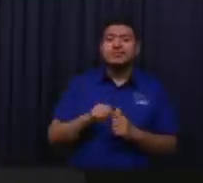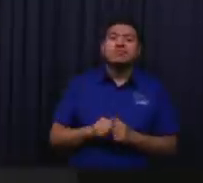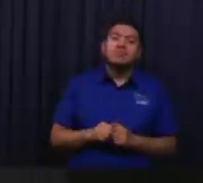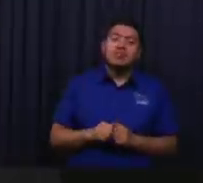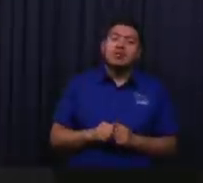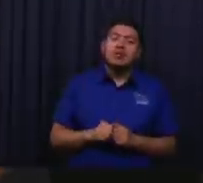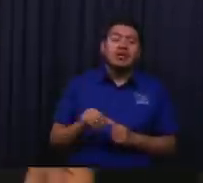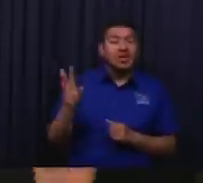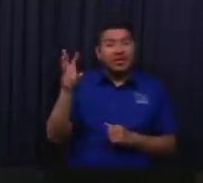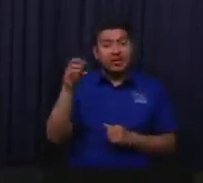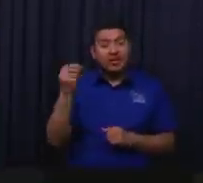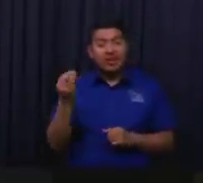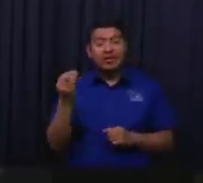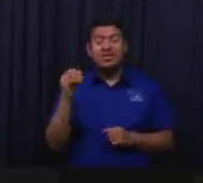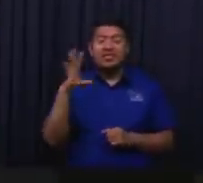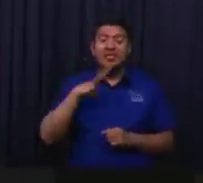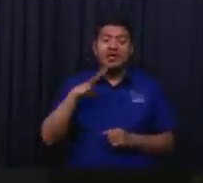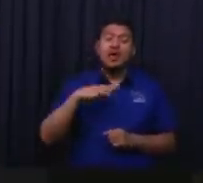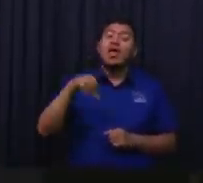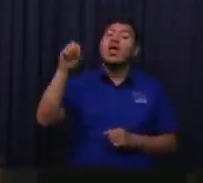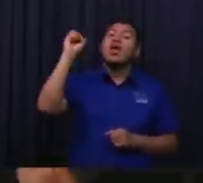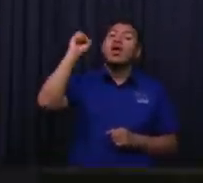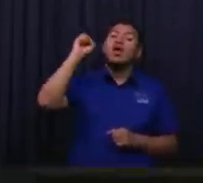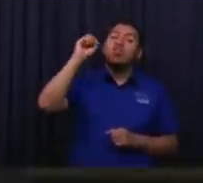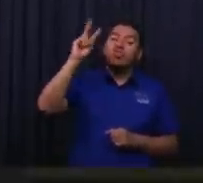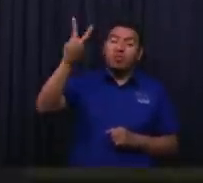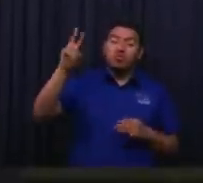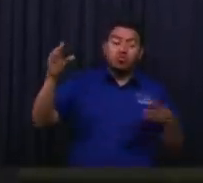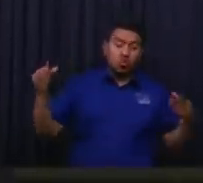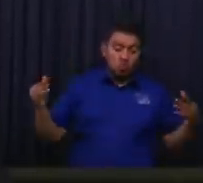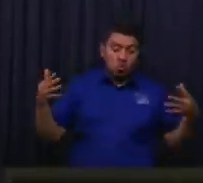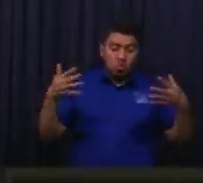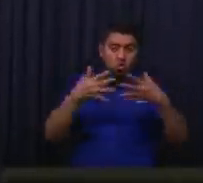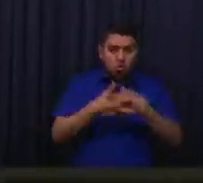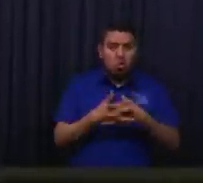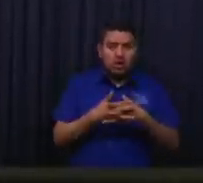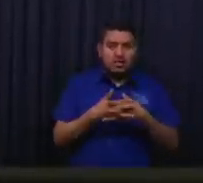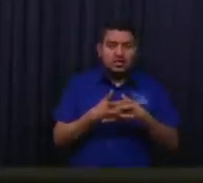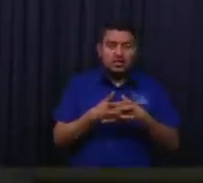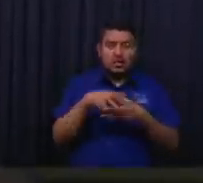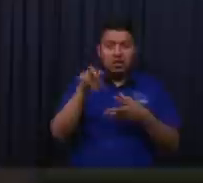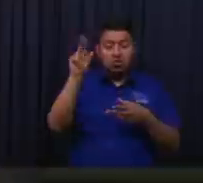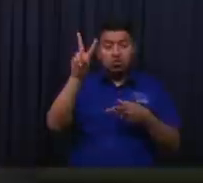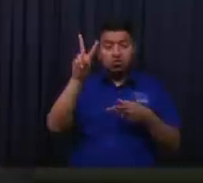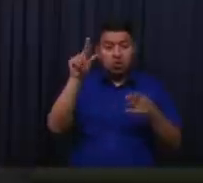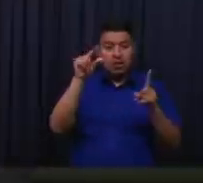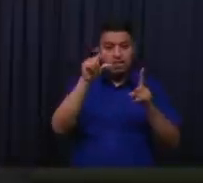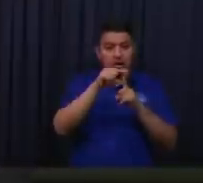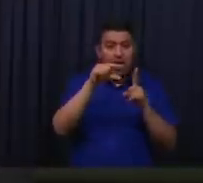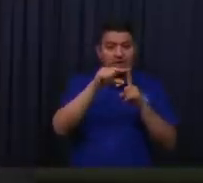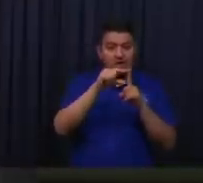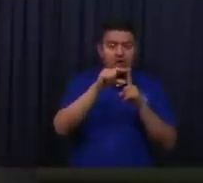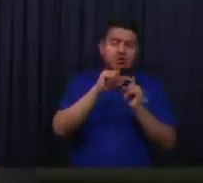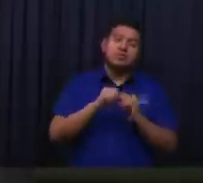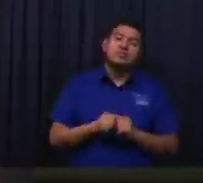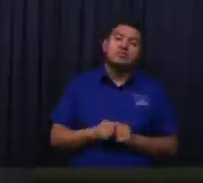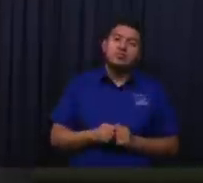que me toca trapear, que soy la que barre, soy la que lave, soy la que... Eso no es ama de casa.